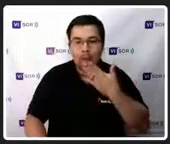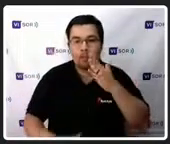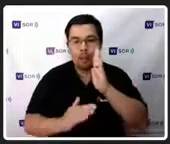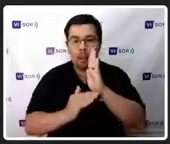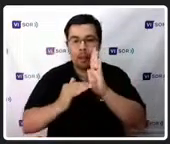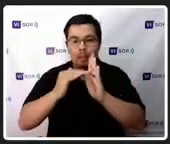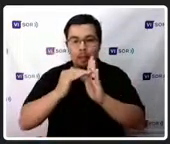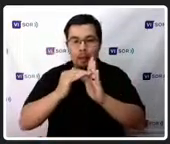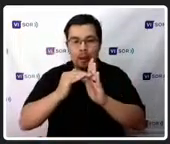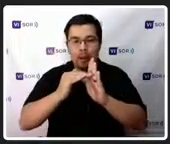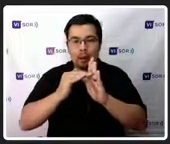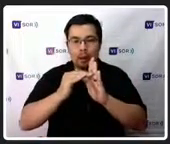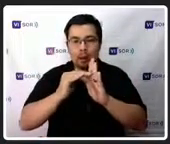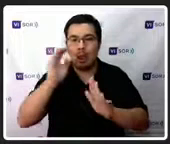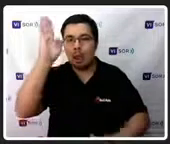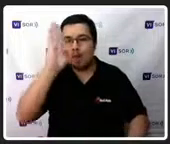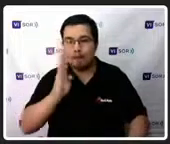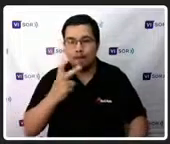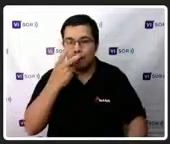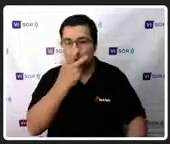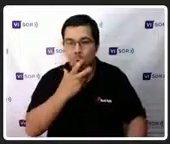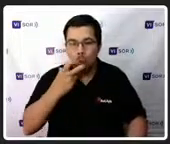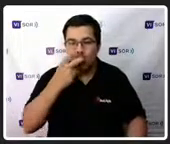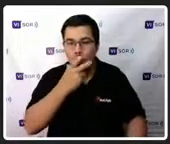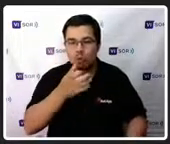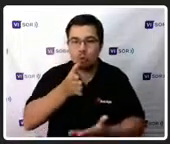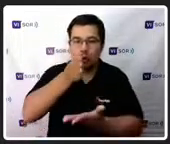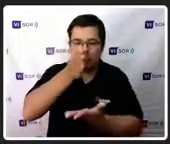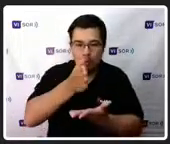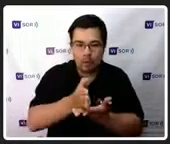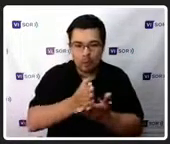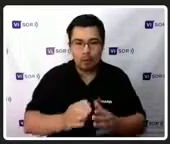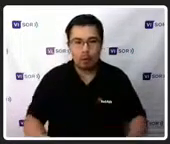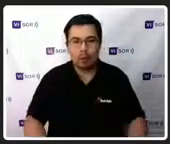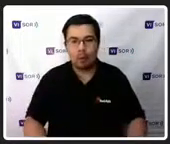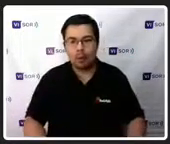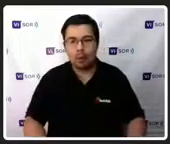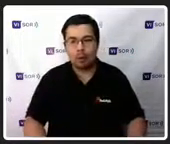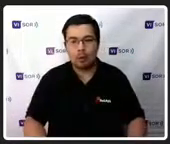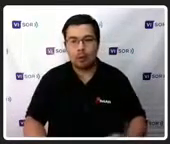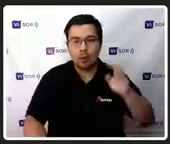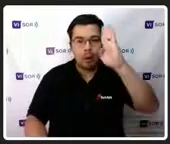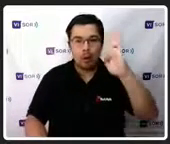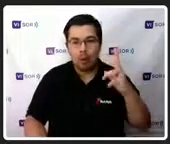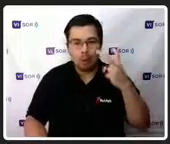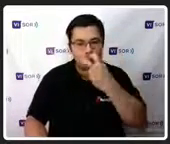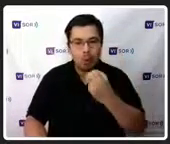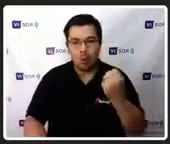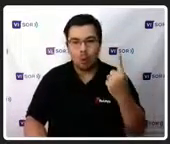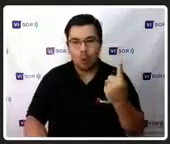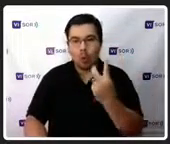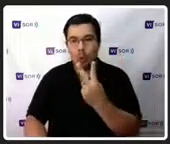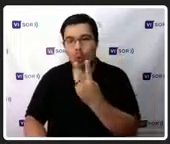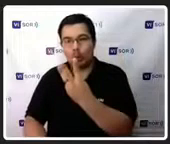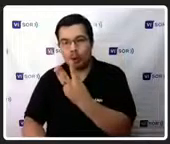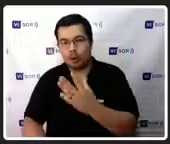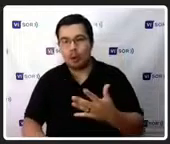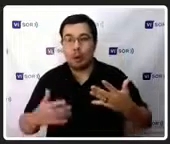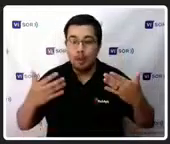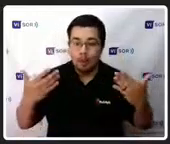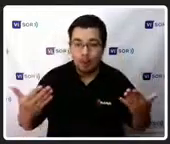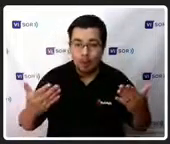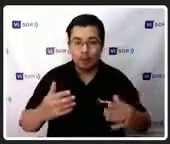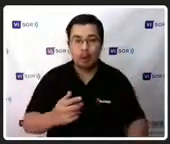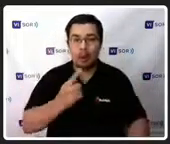son obligatorios, portugués 1, 2 y 3. Por lo tanto, el perfil de egreso de ustedes les va a permitir comunicarse no solo en